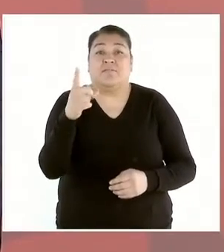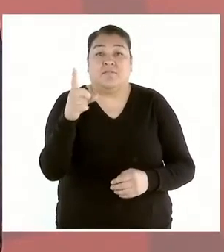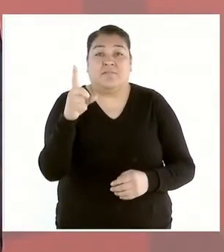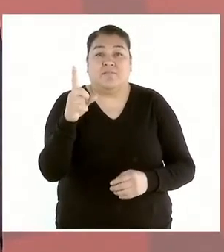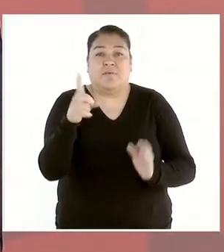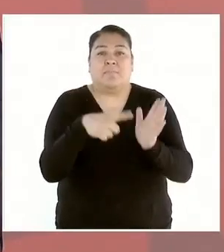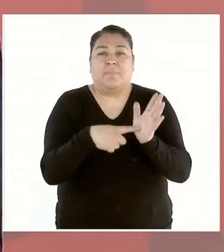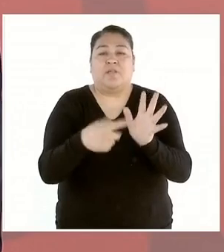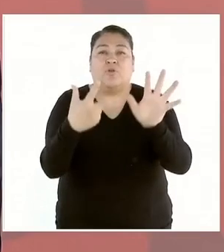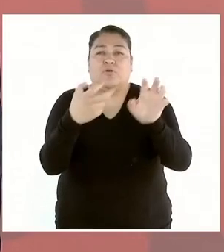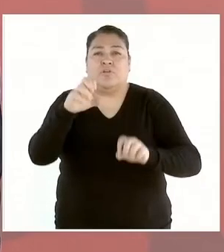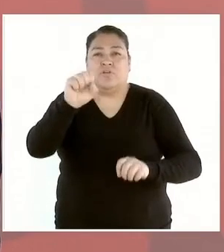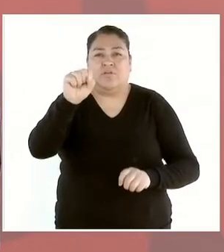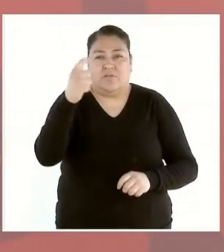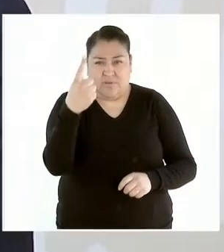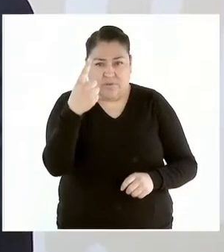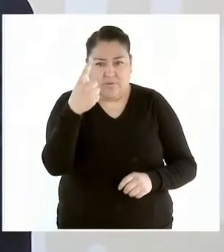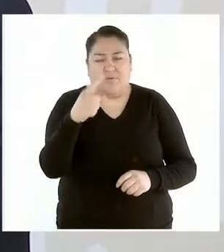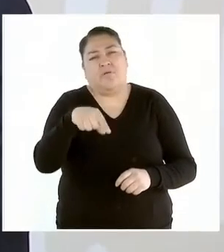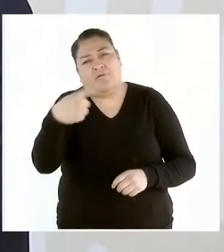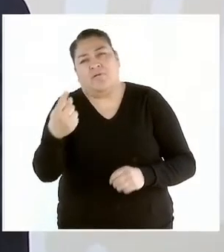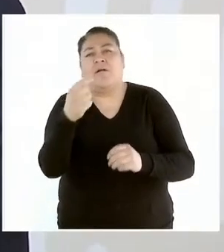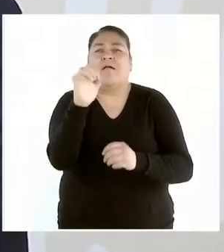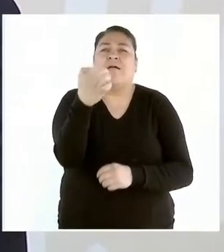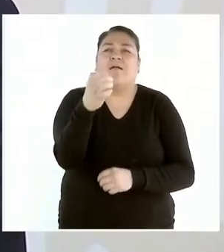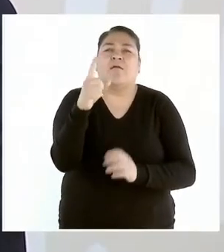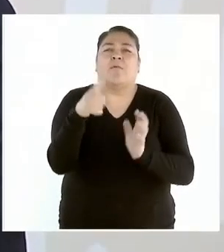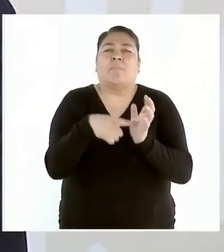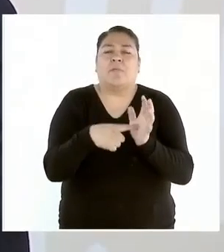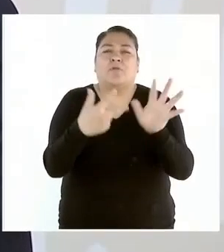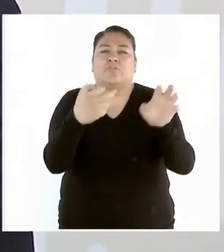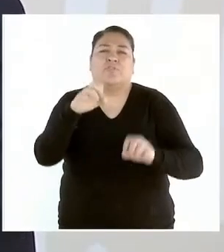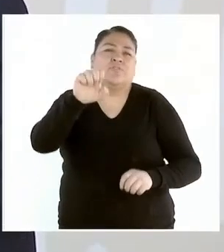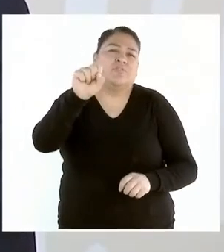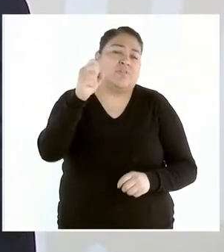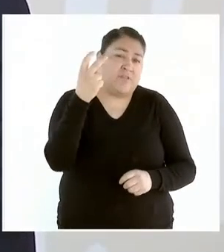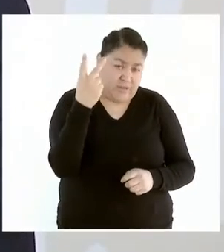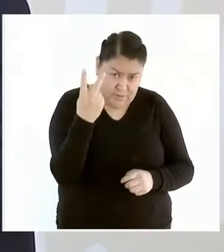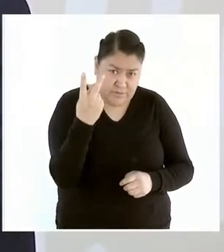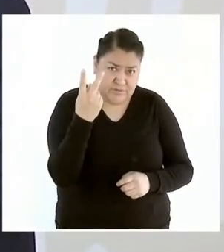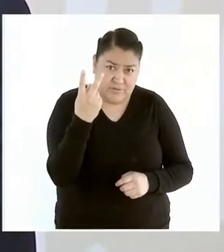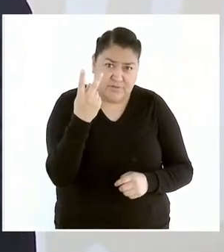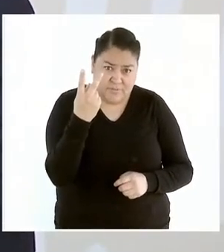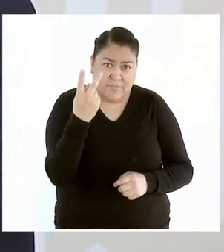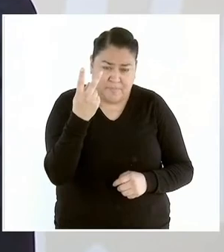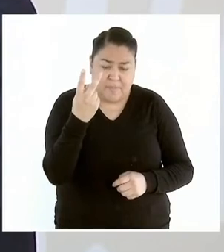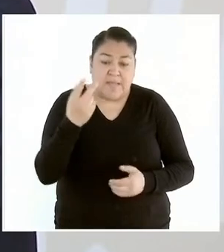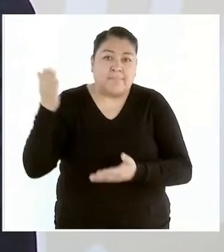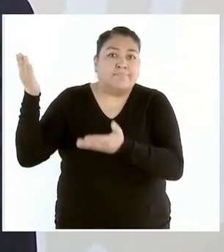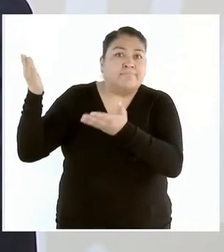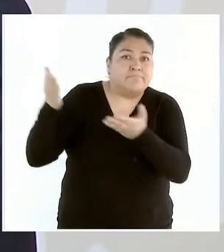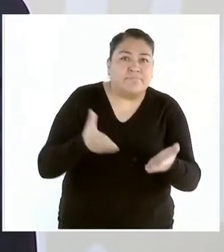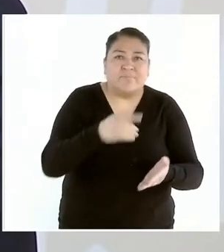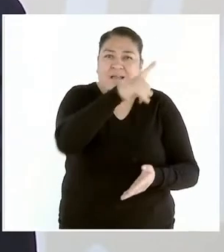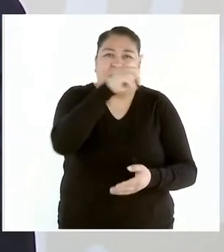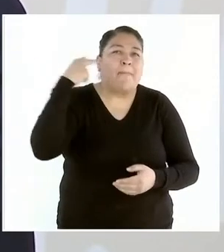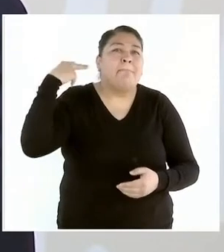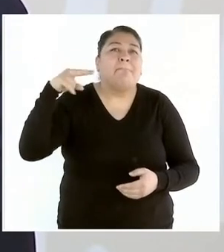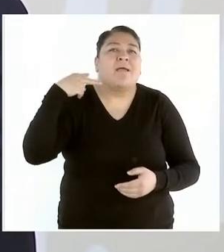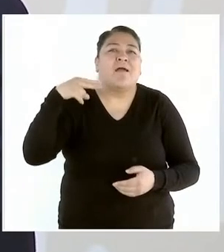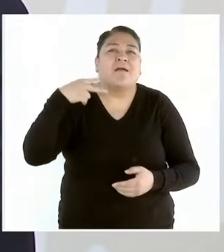1861 y en enero de 1862 arribaron al puerto de